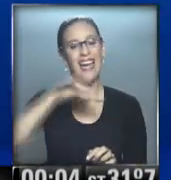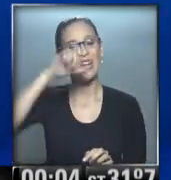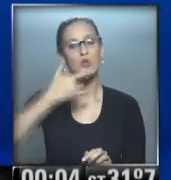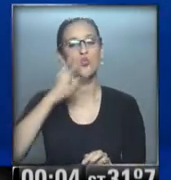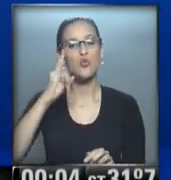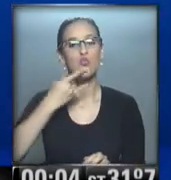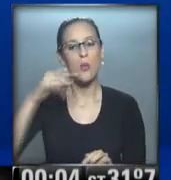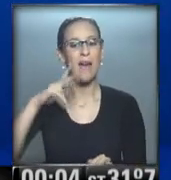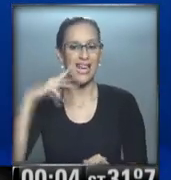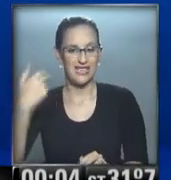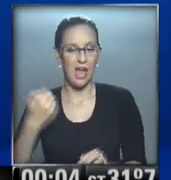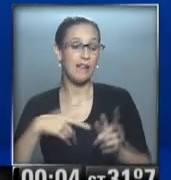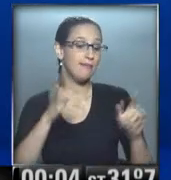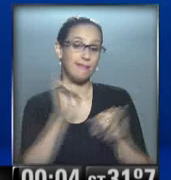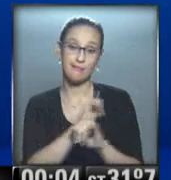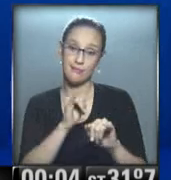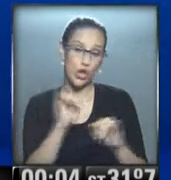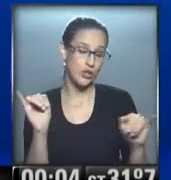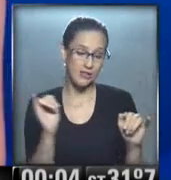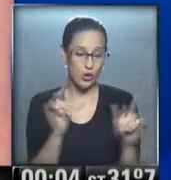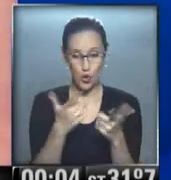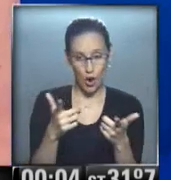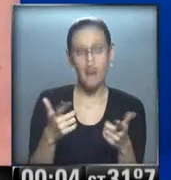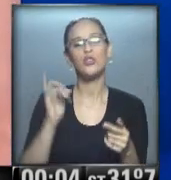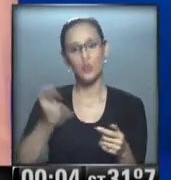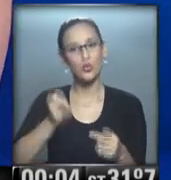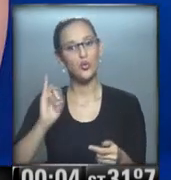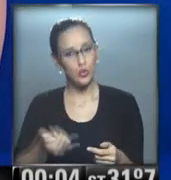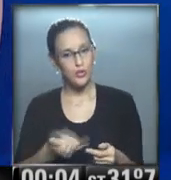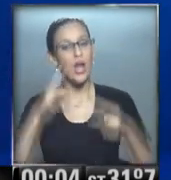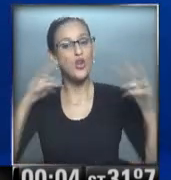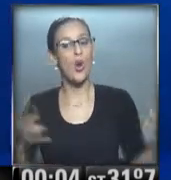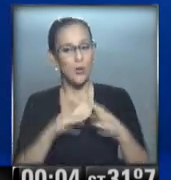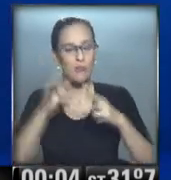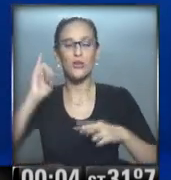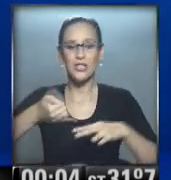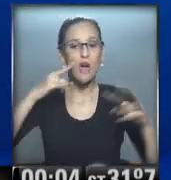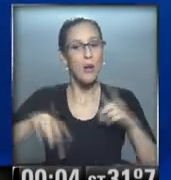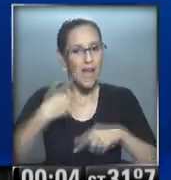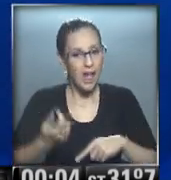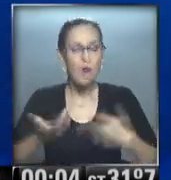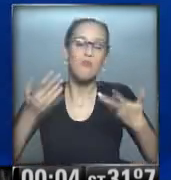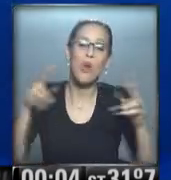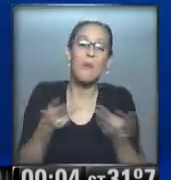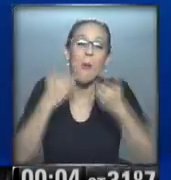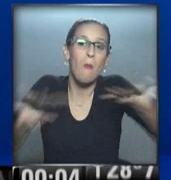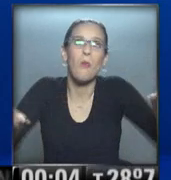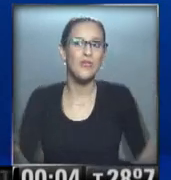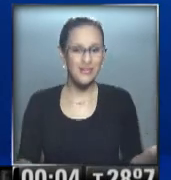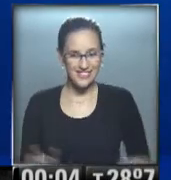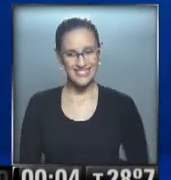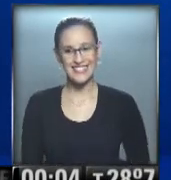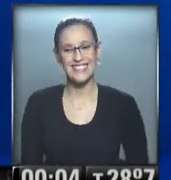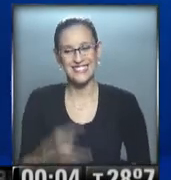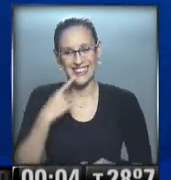Félix. Exactamente, exactamente, vamos a estar con todo eso allí. Hasta bueno, la próxima. Nos vemos mañana. Bueno, cuando sea, Gaby. Un beso grande. Yo le